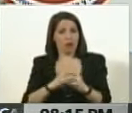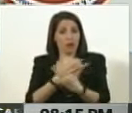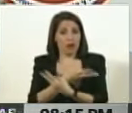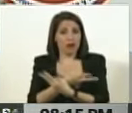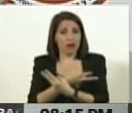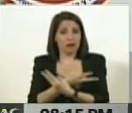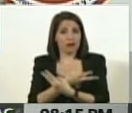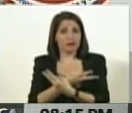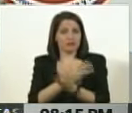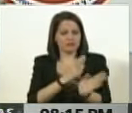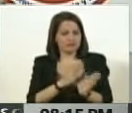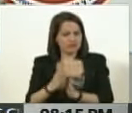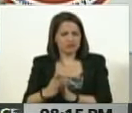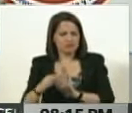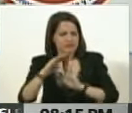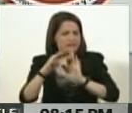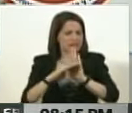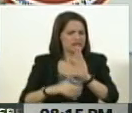Americanos, OEA,